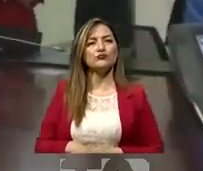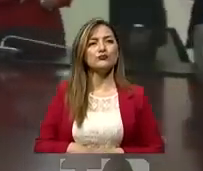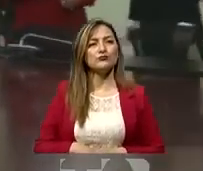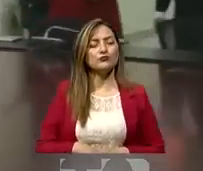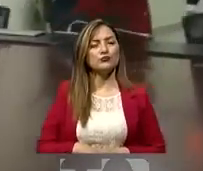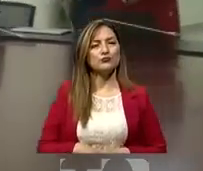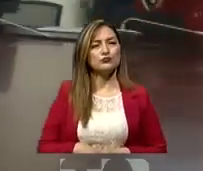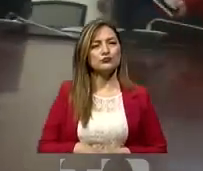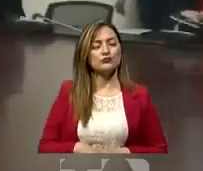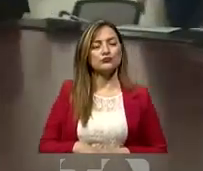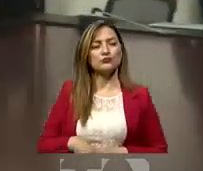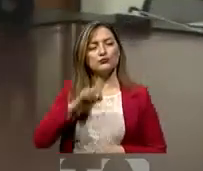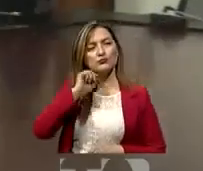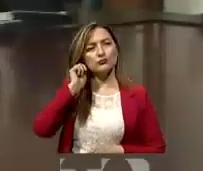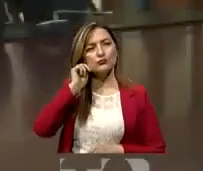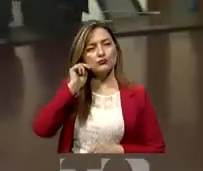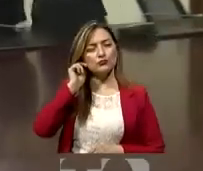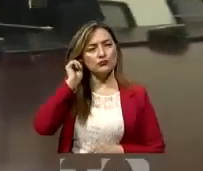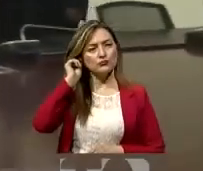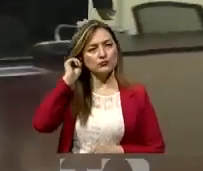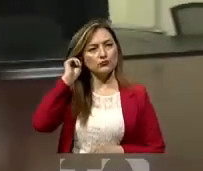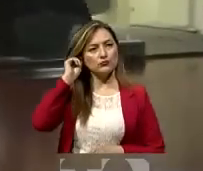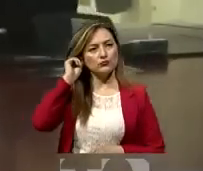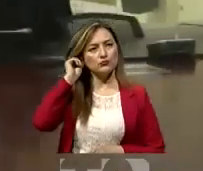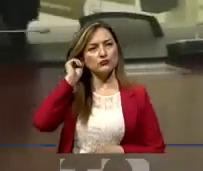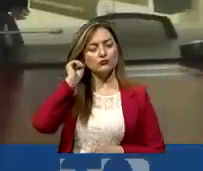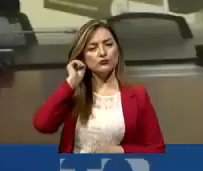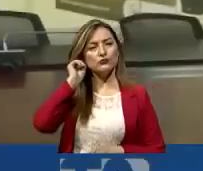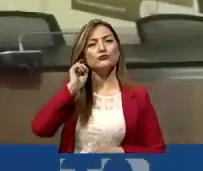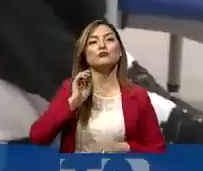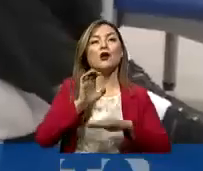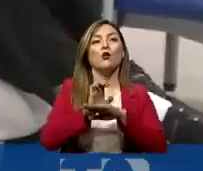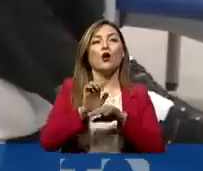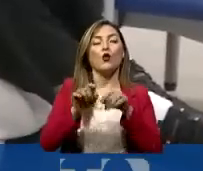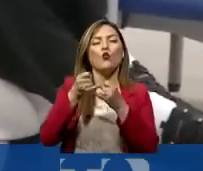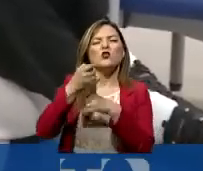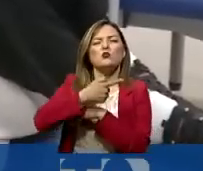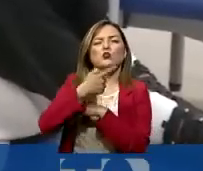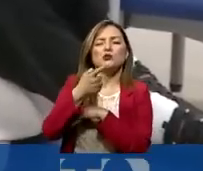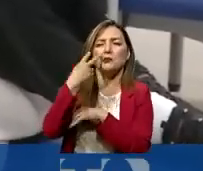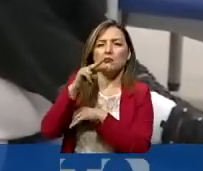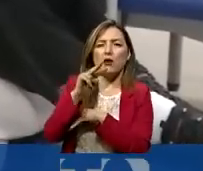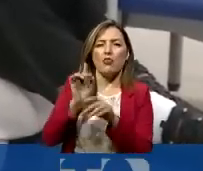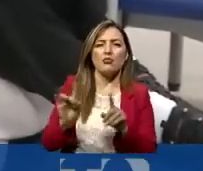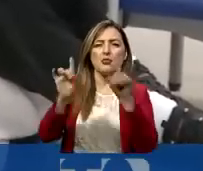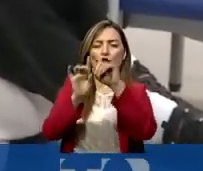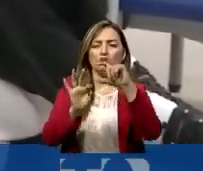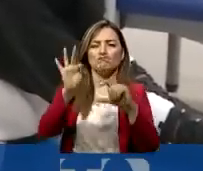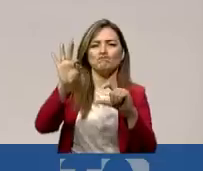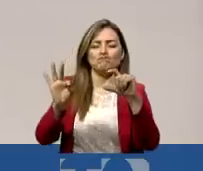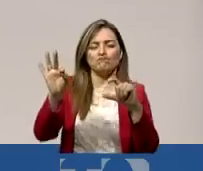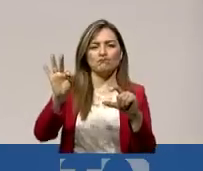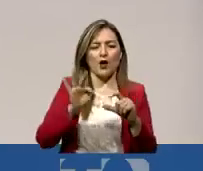A pesar de que en los últimos días se puede evidenciar un incremento de casos confirmados de COVID-19 a nivel nacional, no hay razones por las que